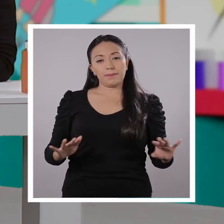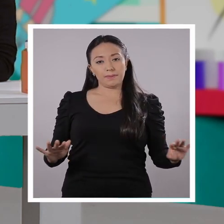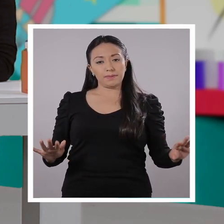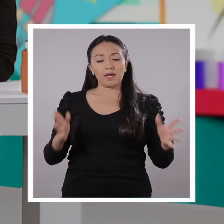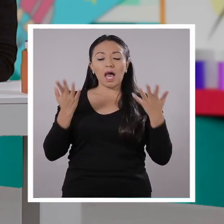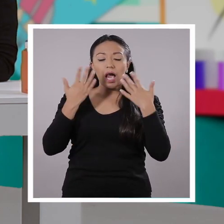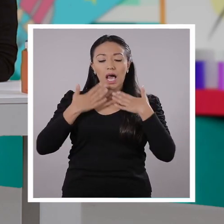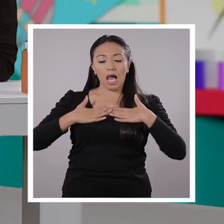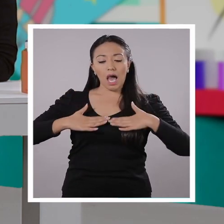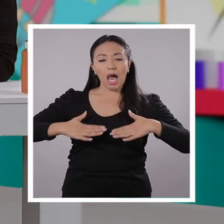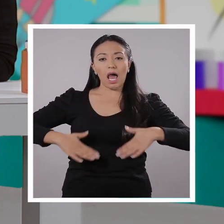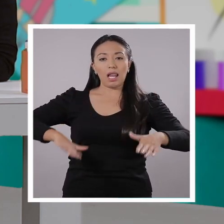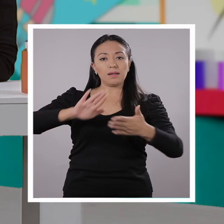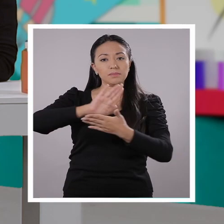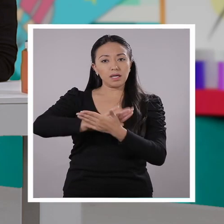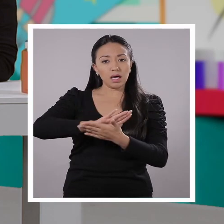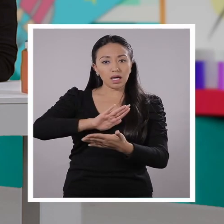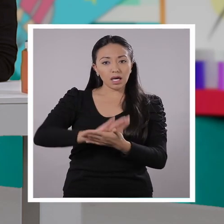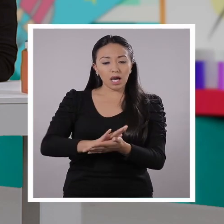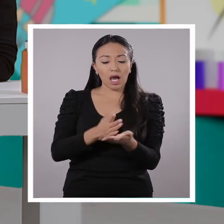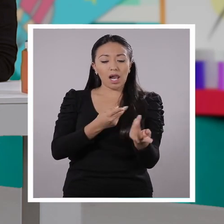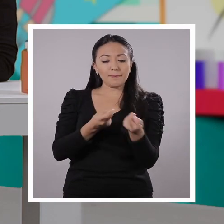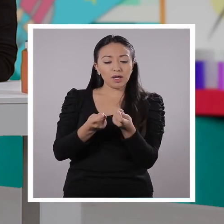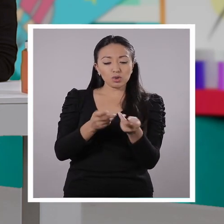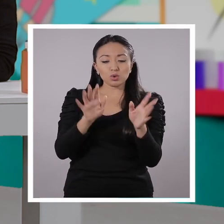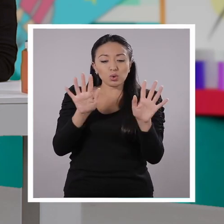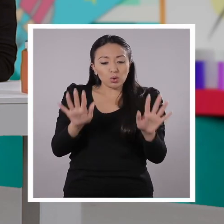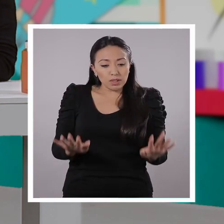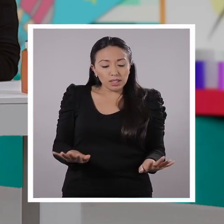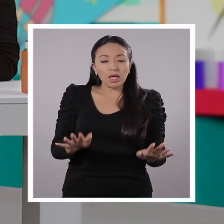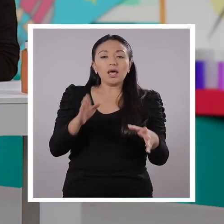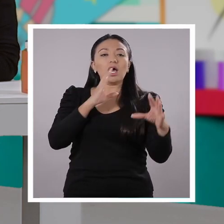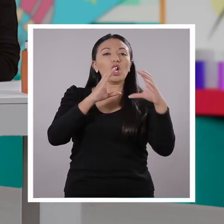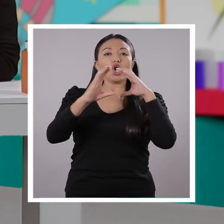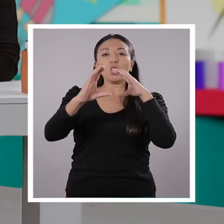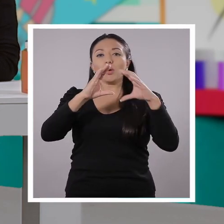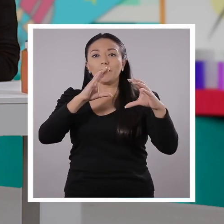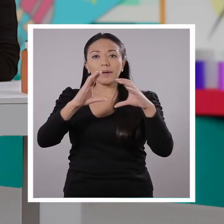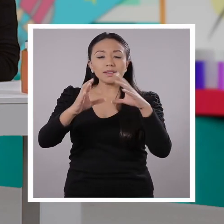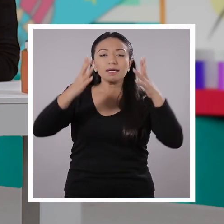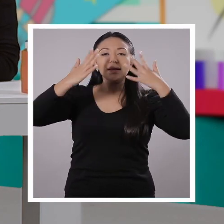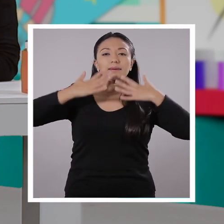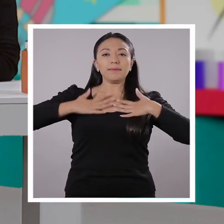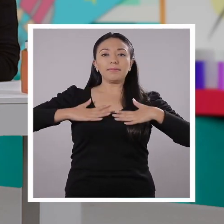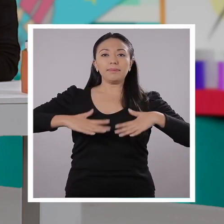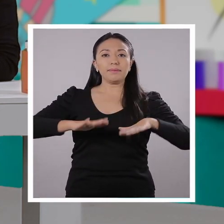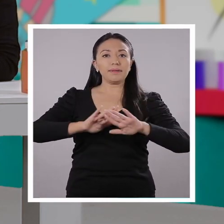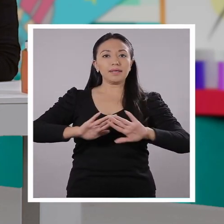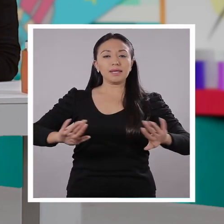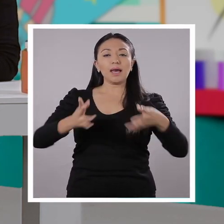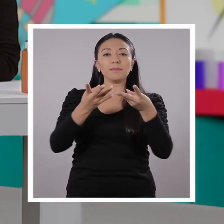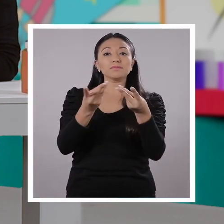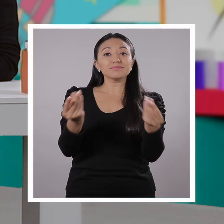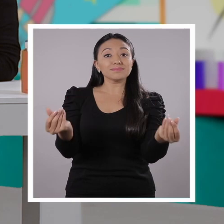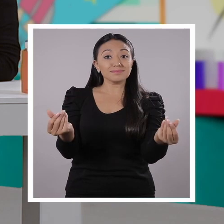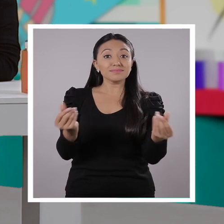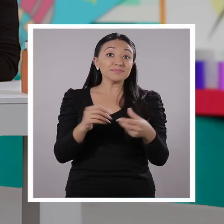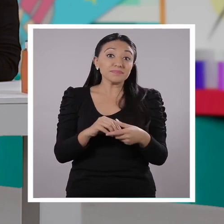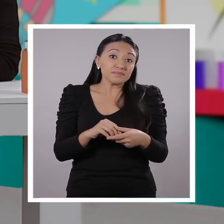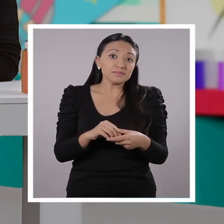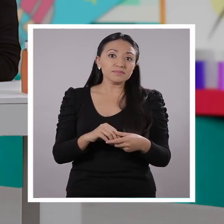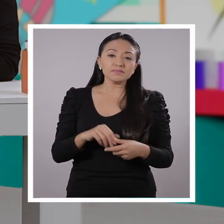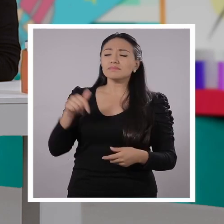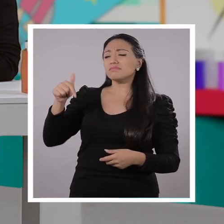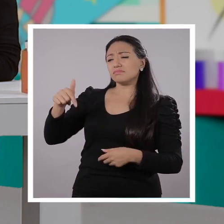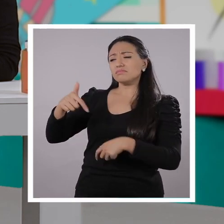respirar, calmarnos, tomar el control de la situación, conversar, dialogar. Así salimos de los problemas.